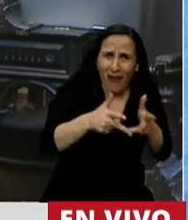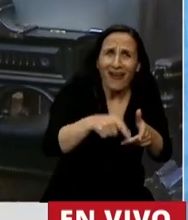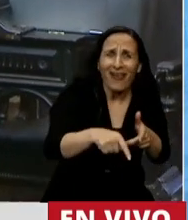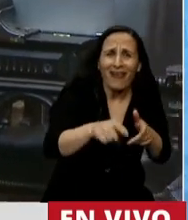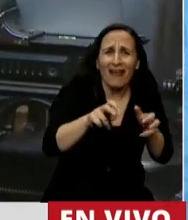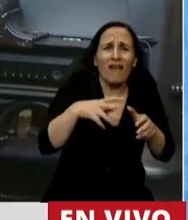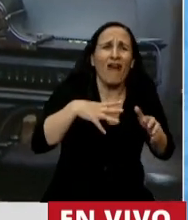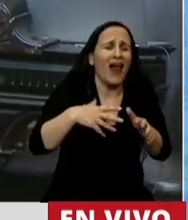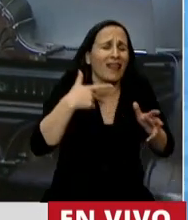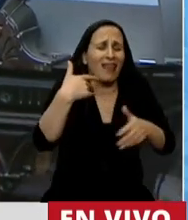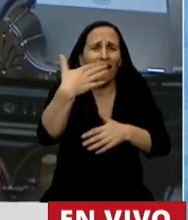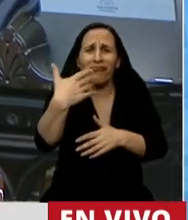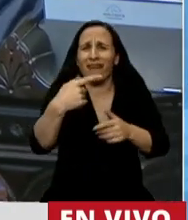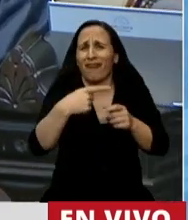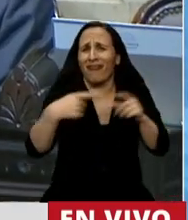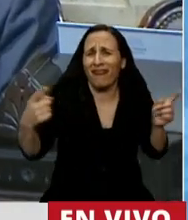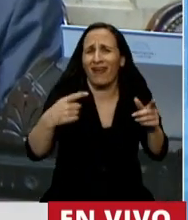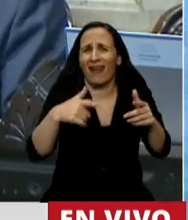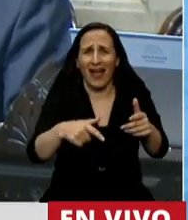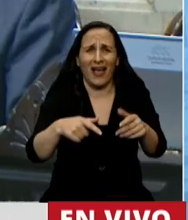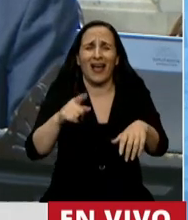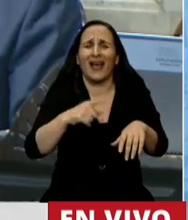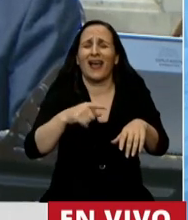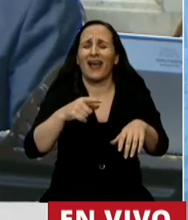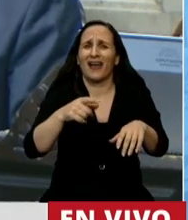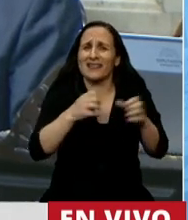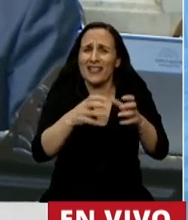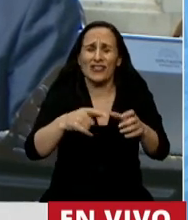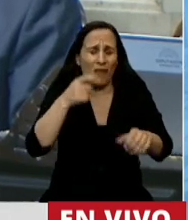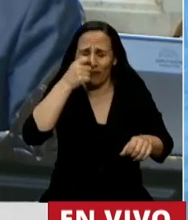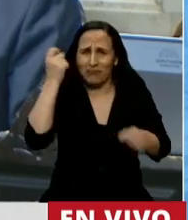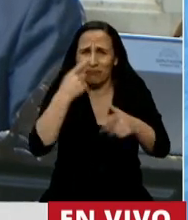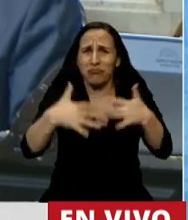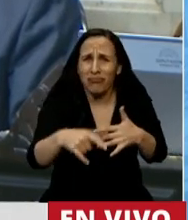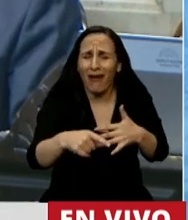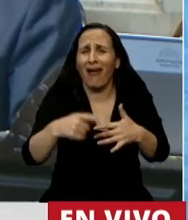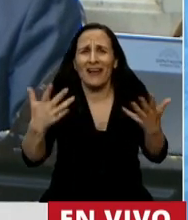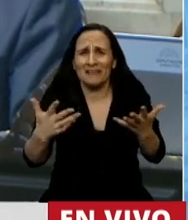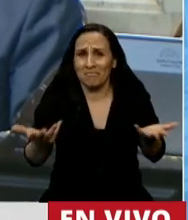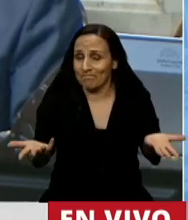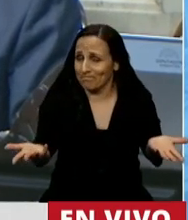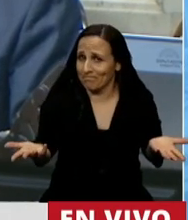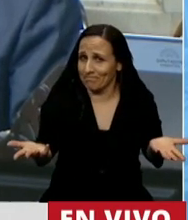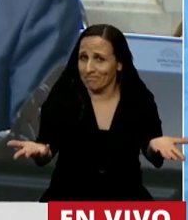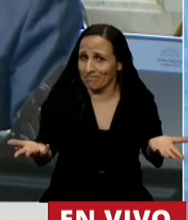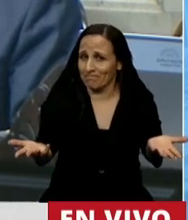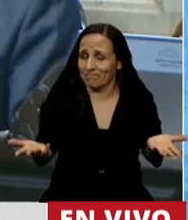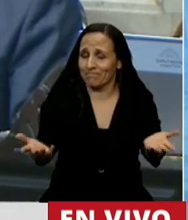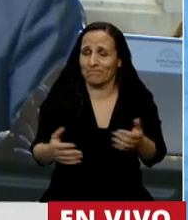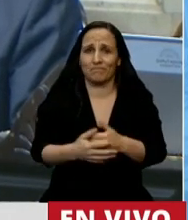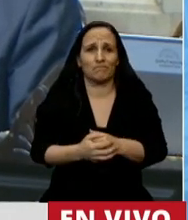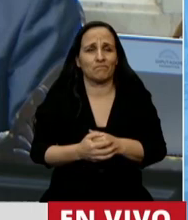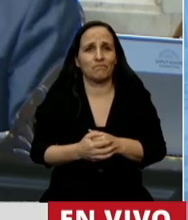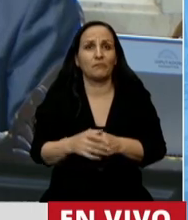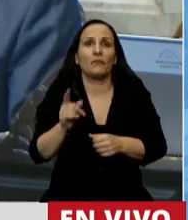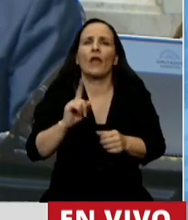amplio, profundo, en extraordinarias, en una sesión express, algo dice, no habla en este sentido de